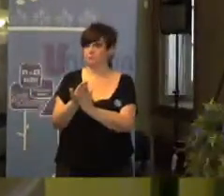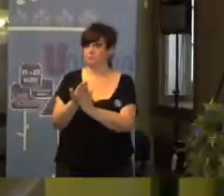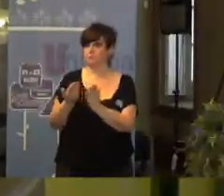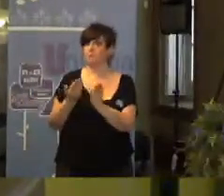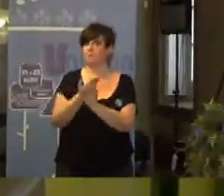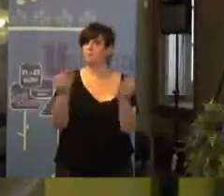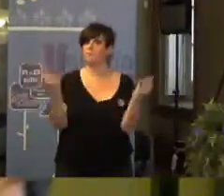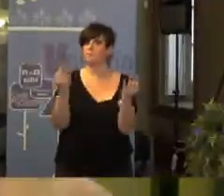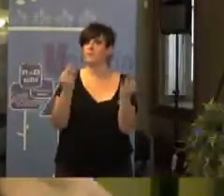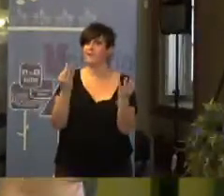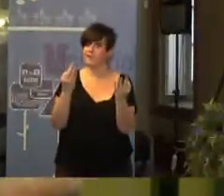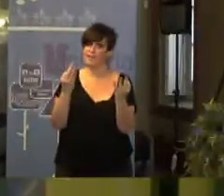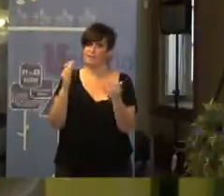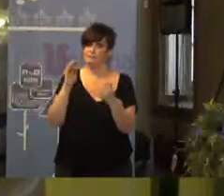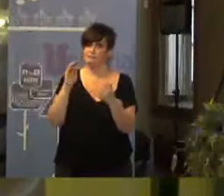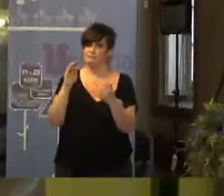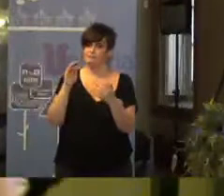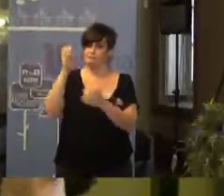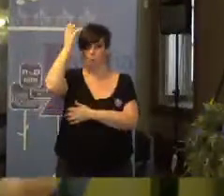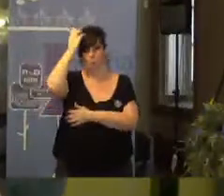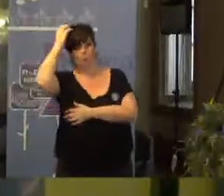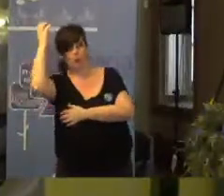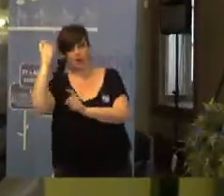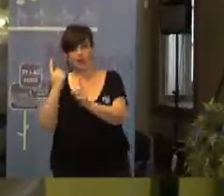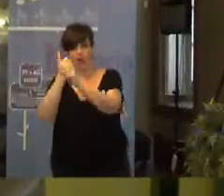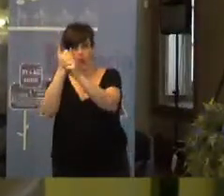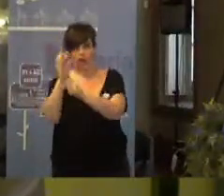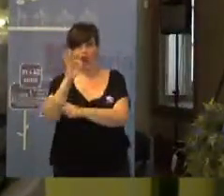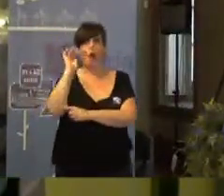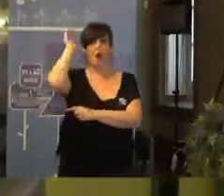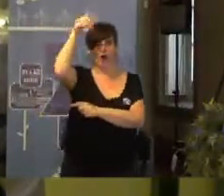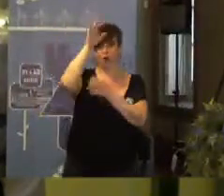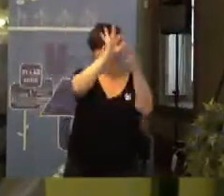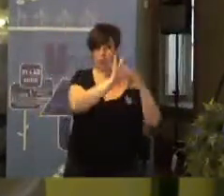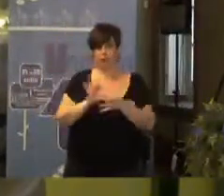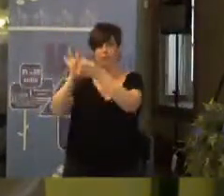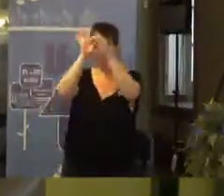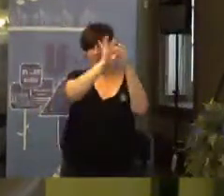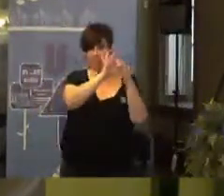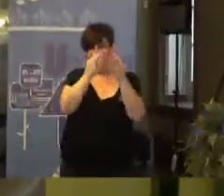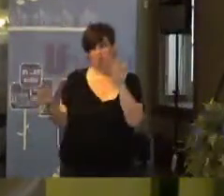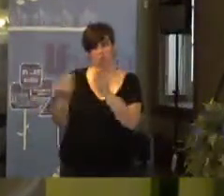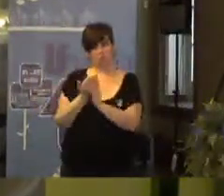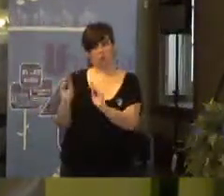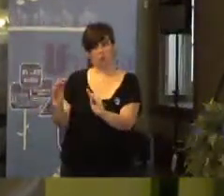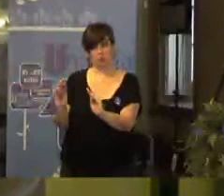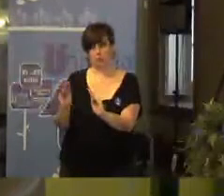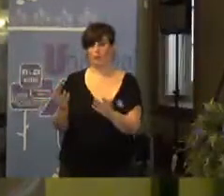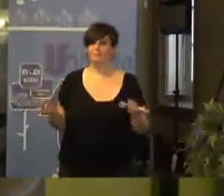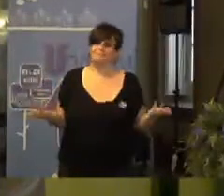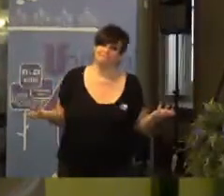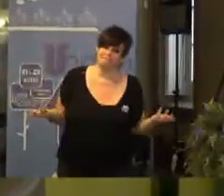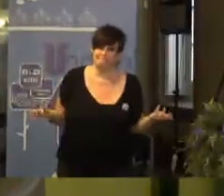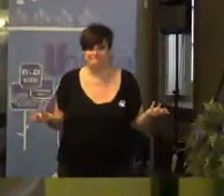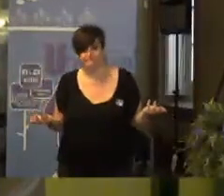goberno en España, cando se aprobou a Constitución, e que o tema da unha república federal pois é histórico tamén, en fin. Son cousas que, según veña o